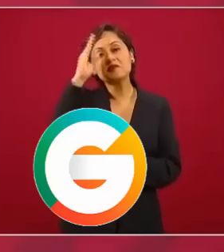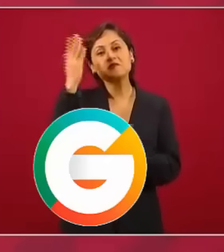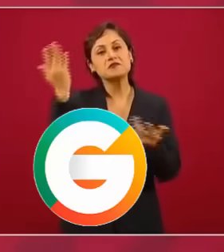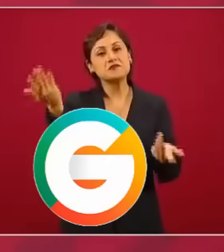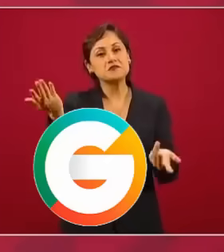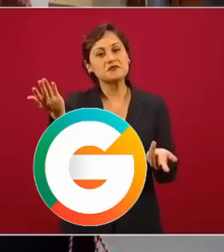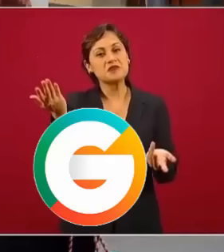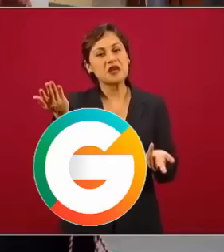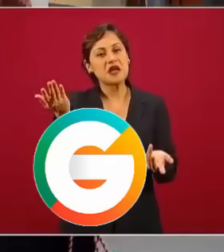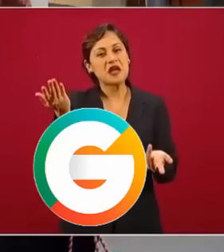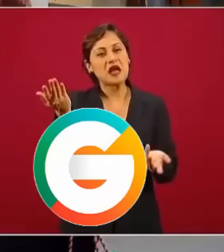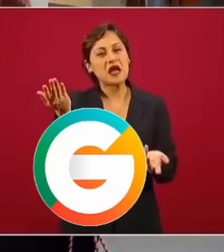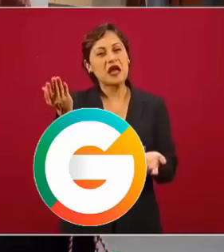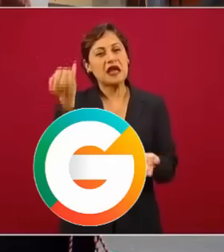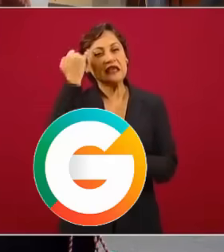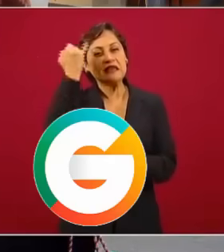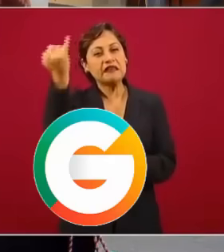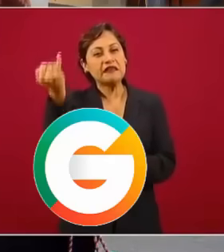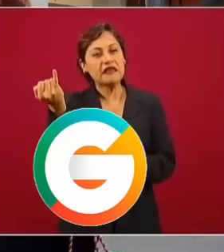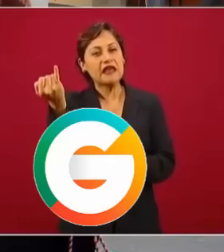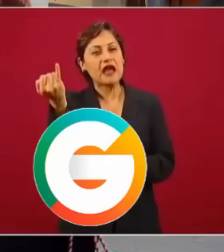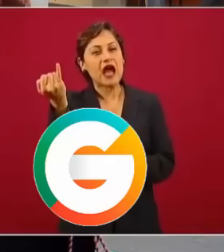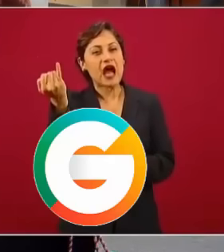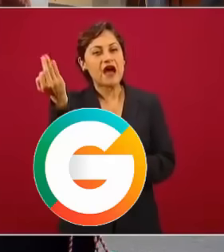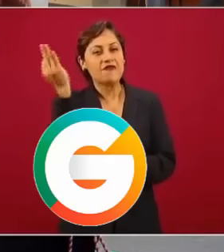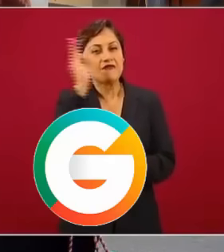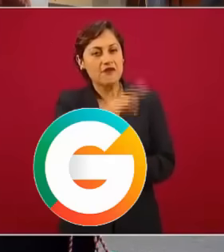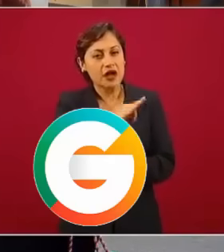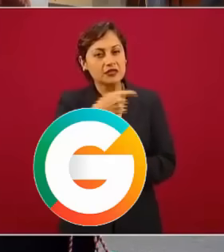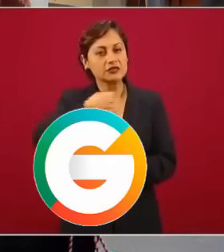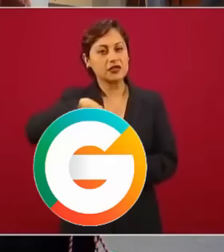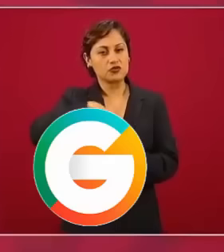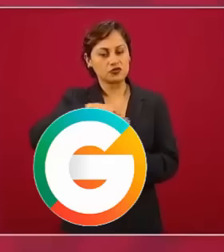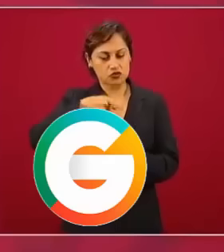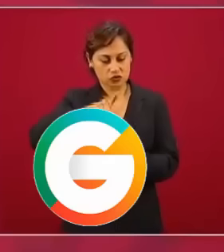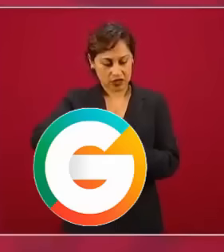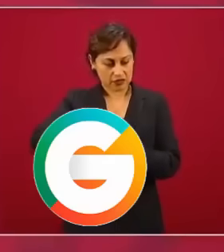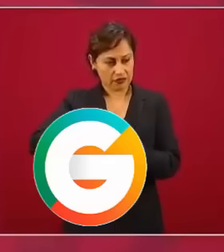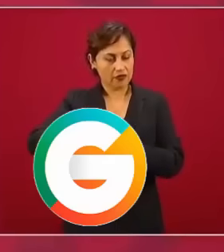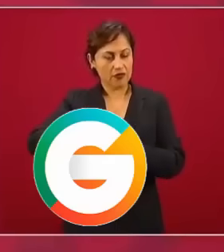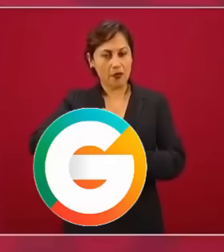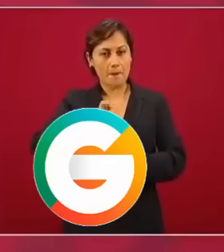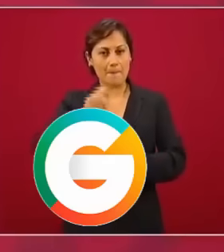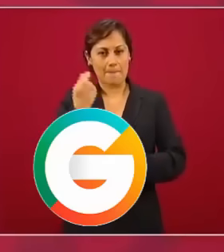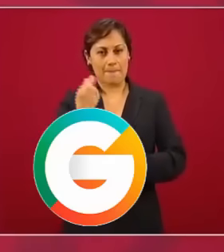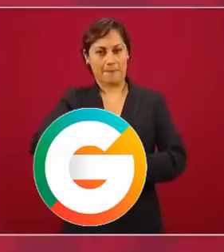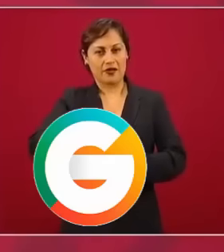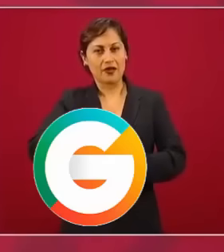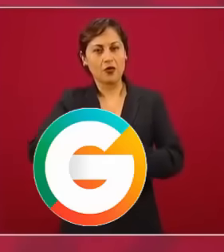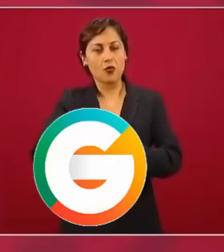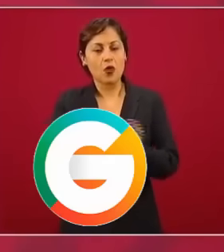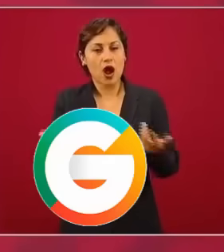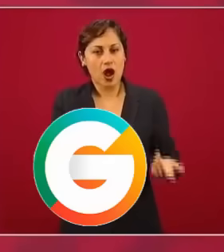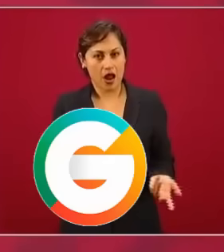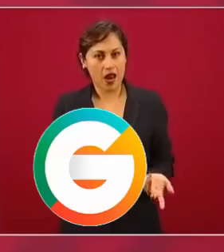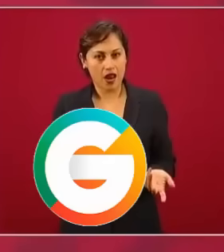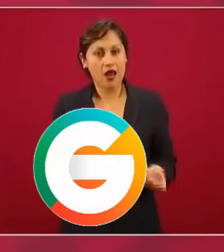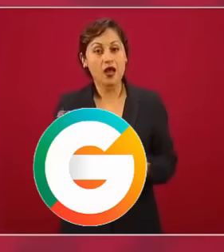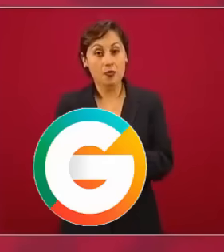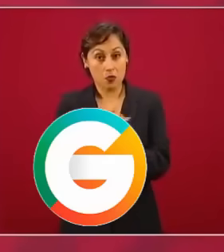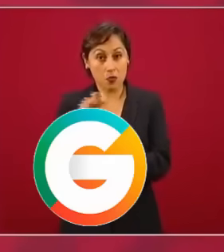somos, y por eso también el racismo que existe en México,